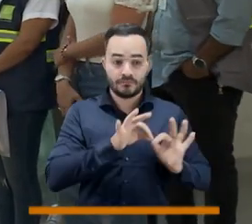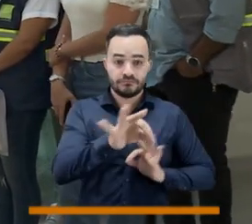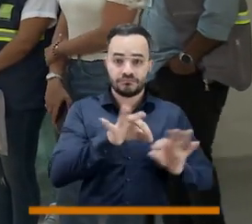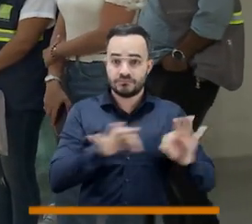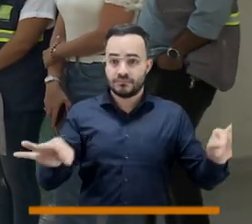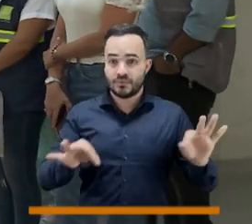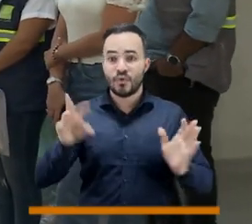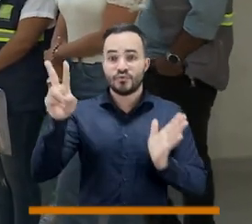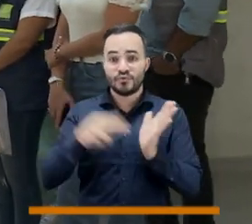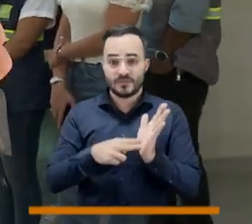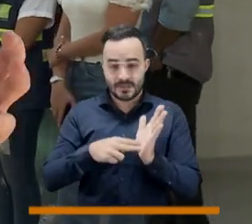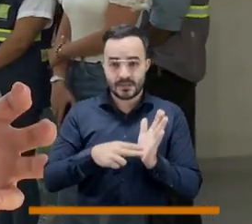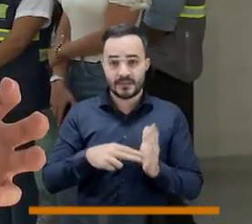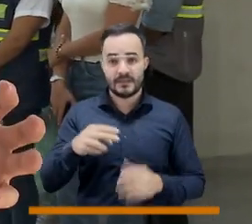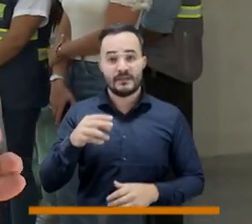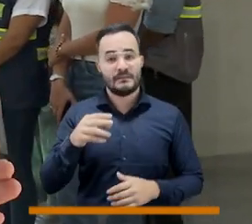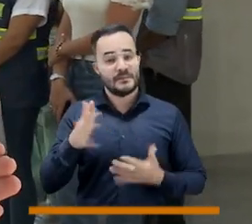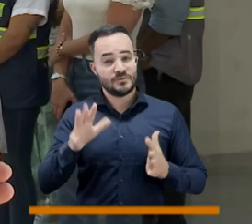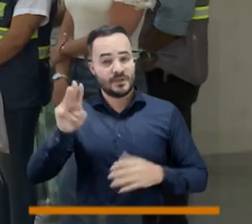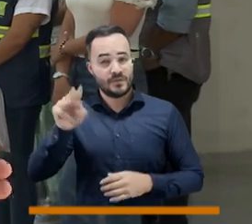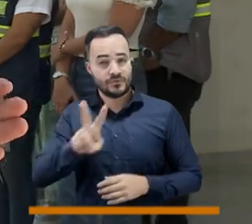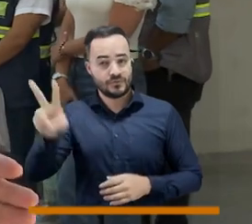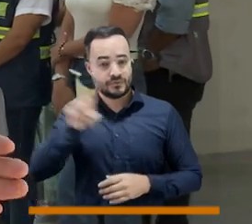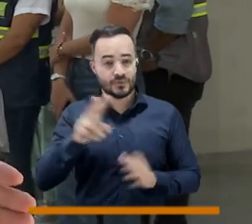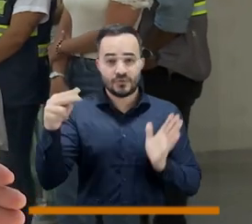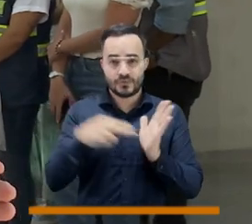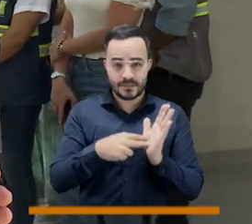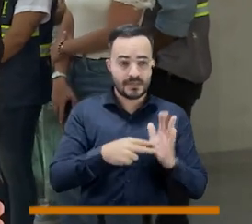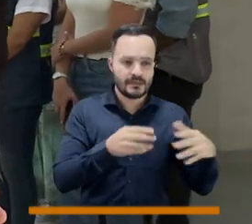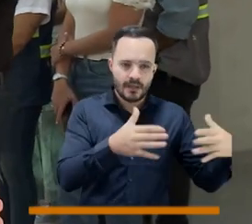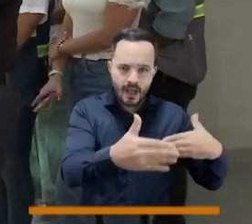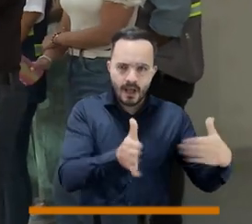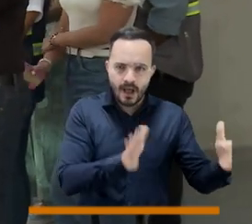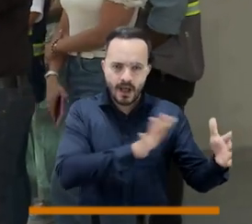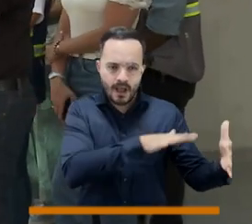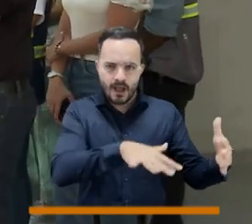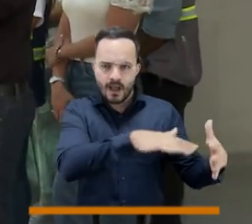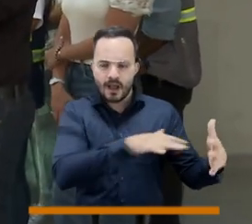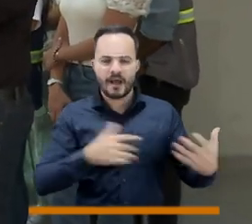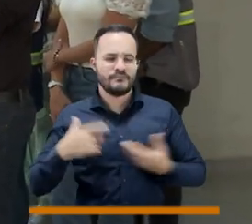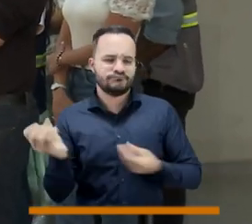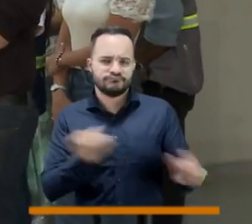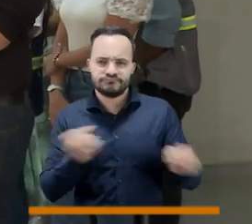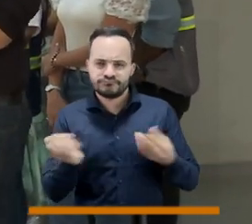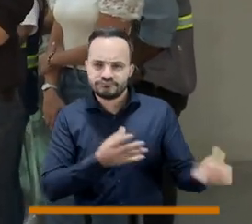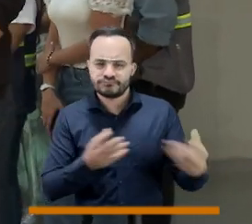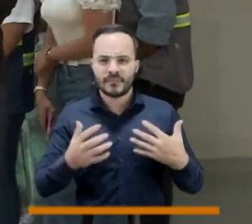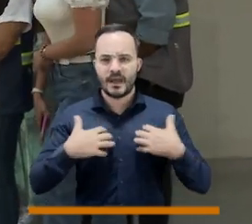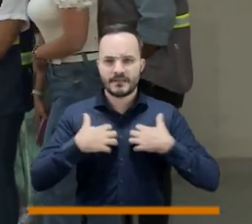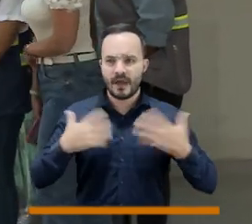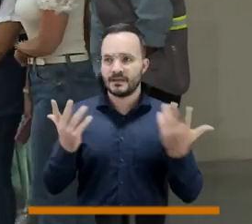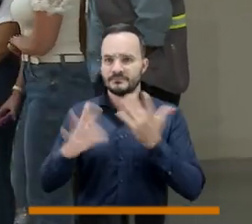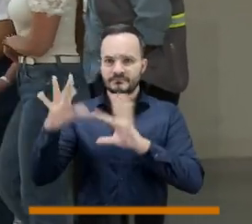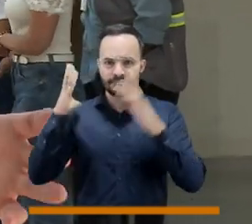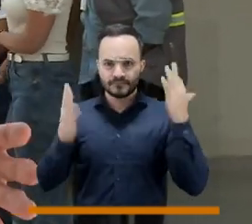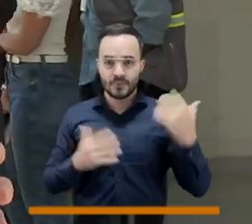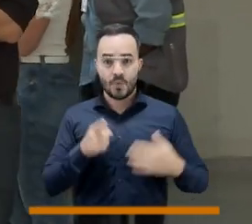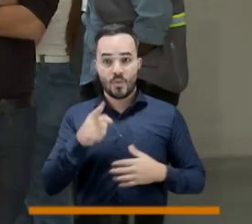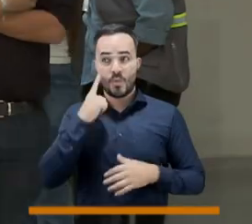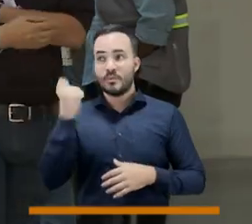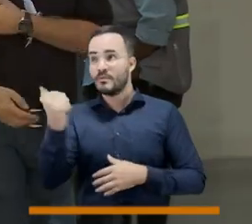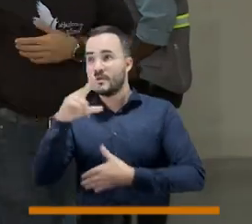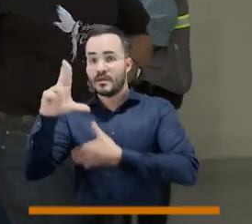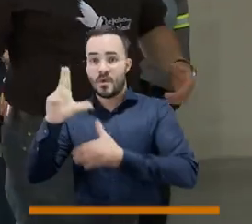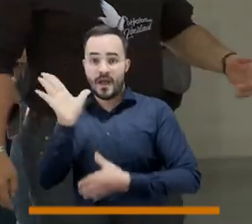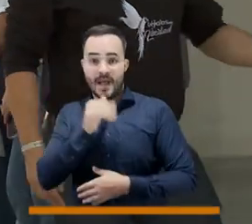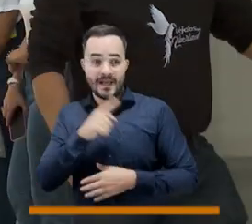1.600 metros cuadrados, que permitirán convertir al Centro de Atención de Valoración de Fauna Silvestre y hoy también de rehabilitación del área como